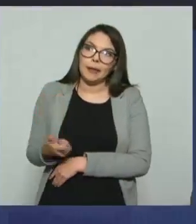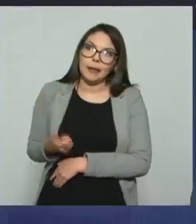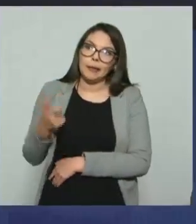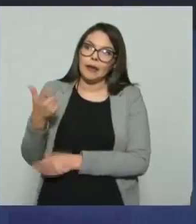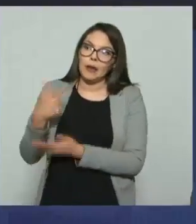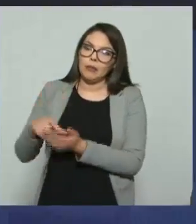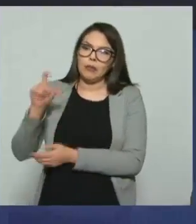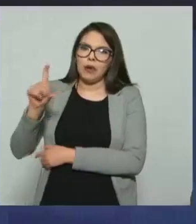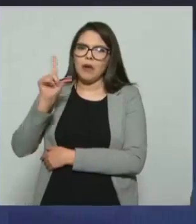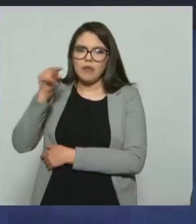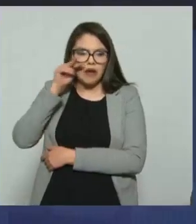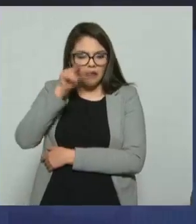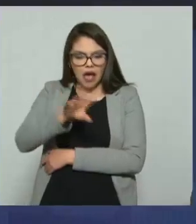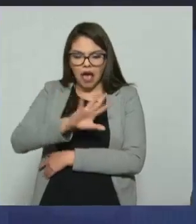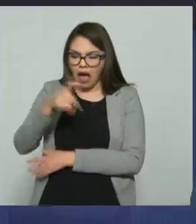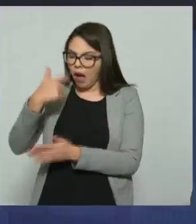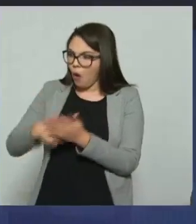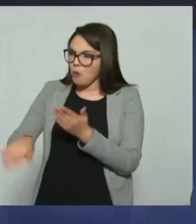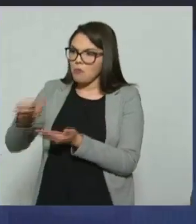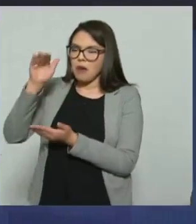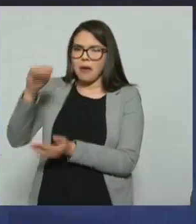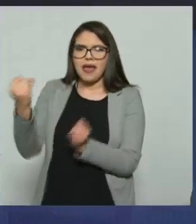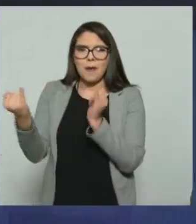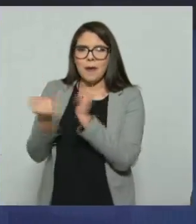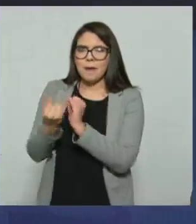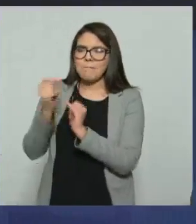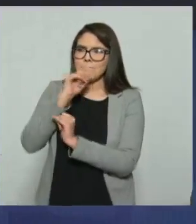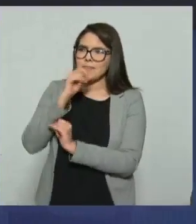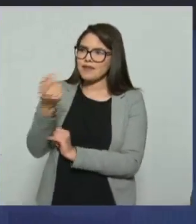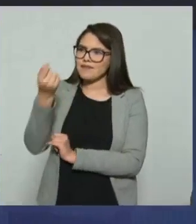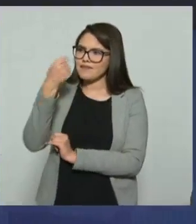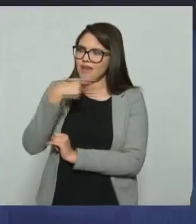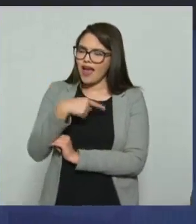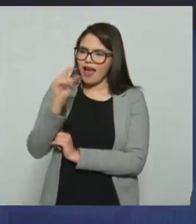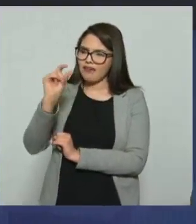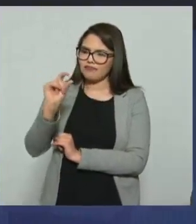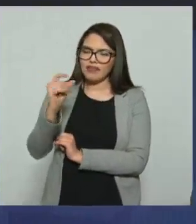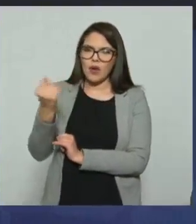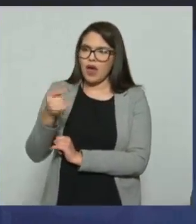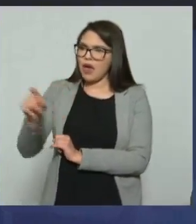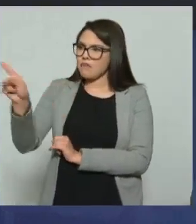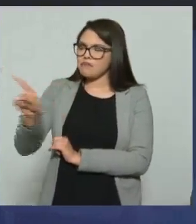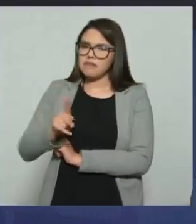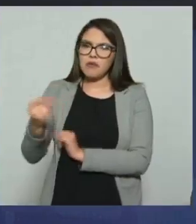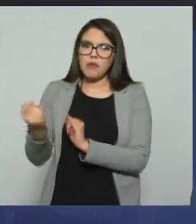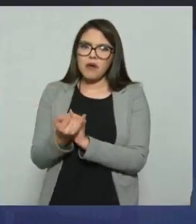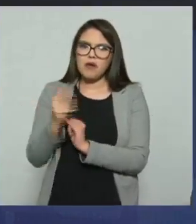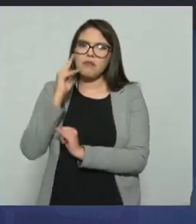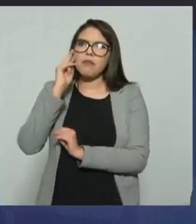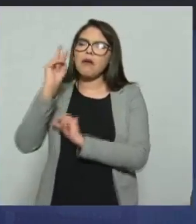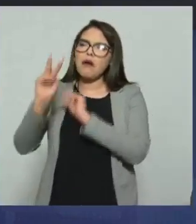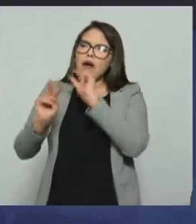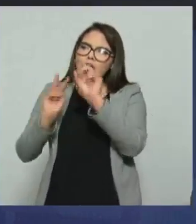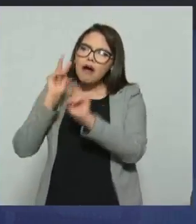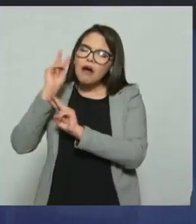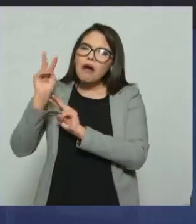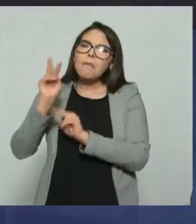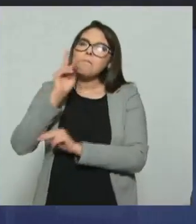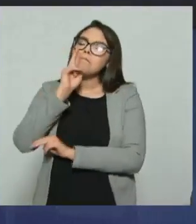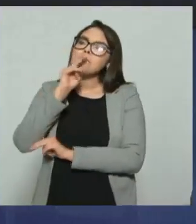descubierto esto, que tiene igual de propiedades que estarlo tomando en cápsulas, empiezas a ver cómo